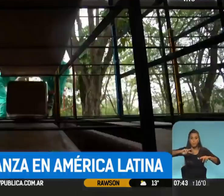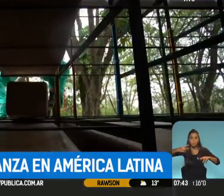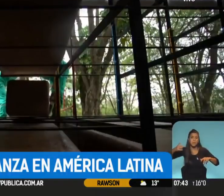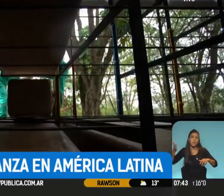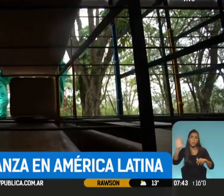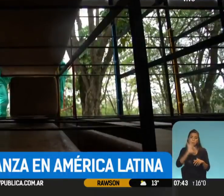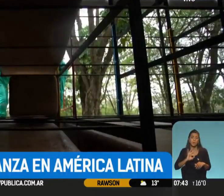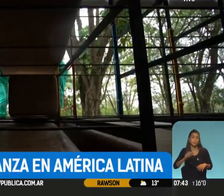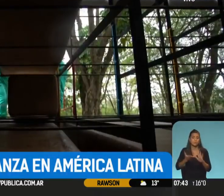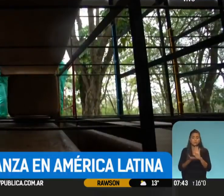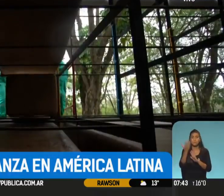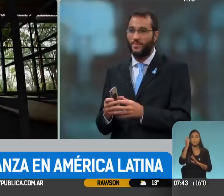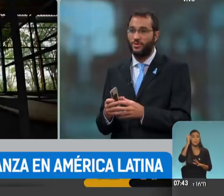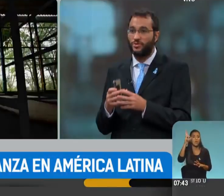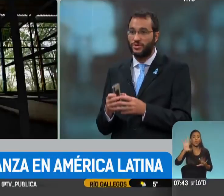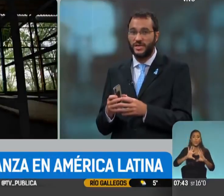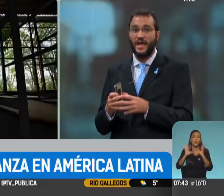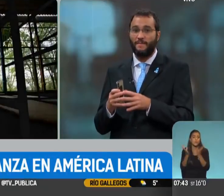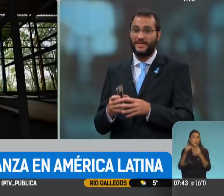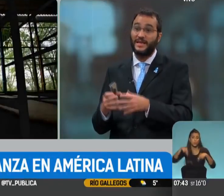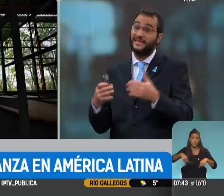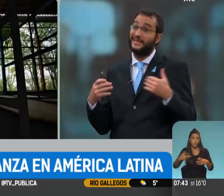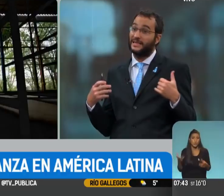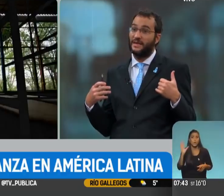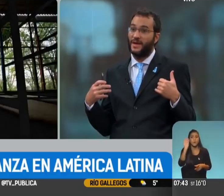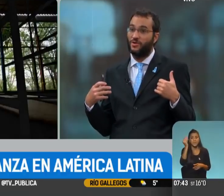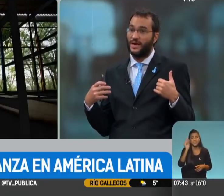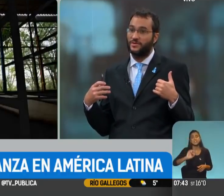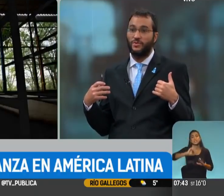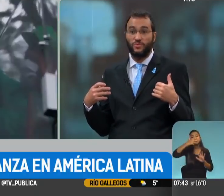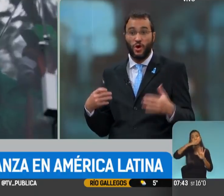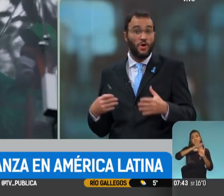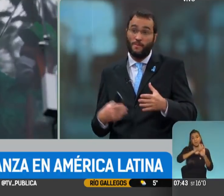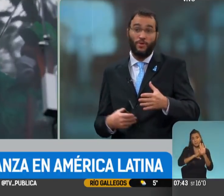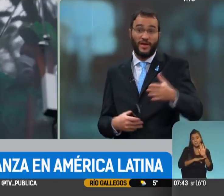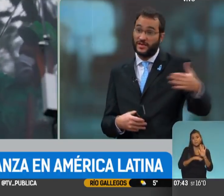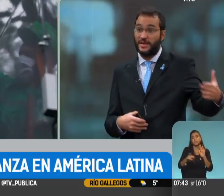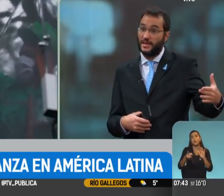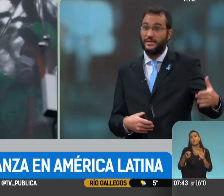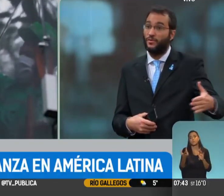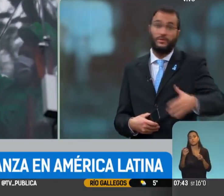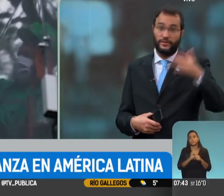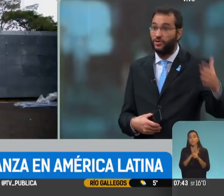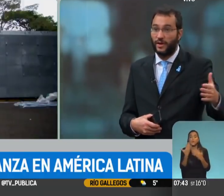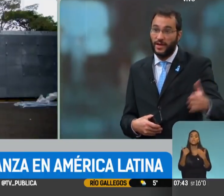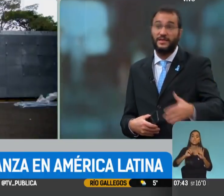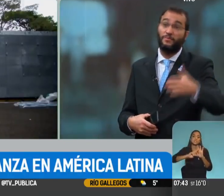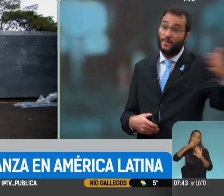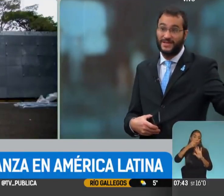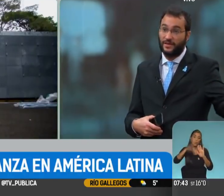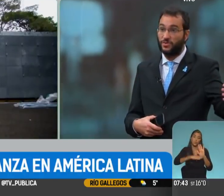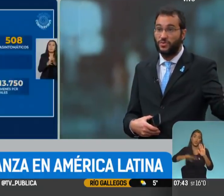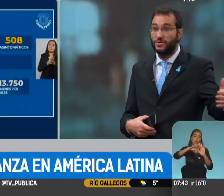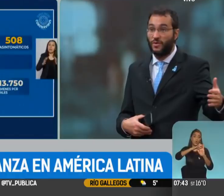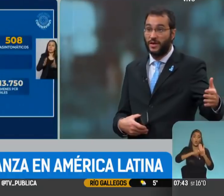el virus es el más alto del mundo en este momento. Entonces, Brasil, que es el tercer país con más casos del mundo, podría llegar a ser el segundo en 2 o 3 días y